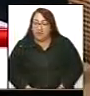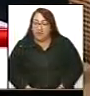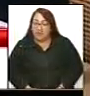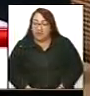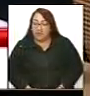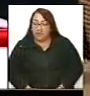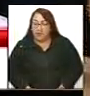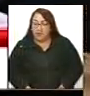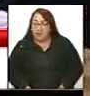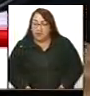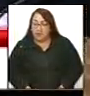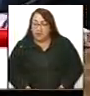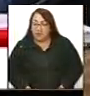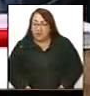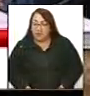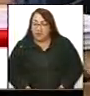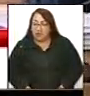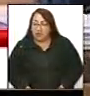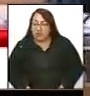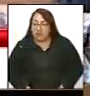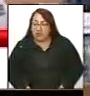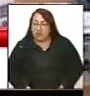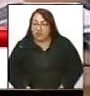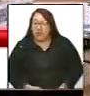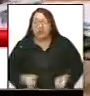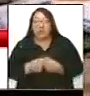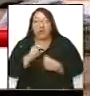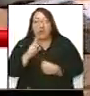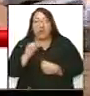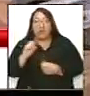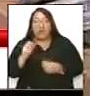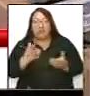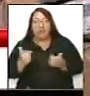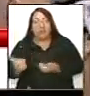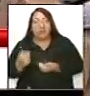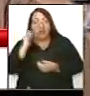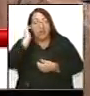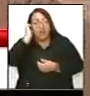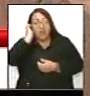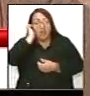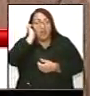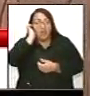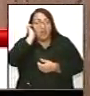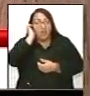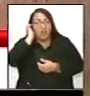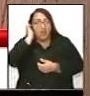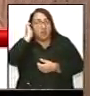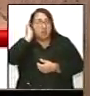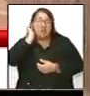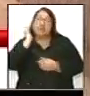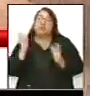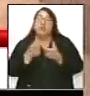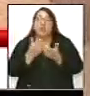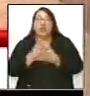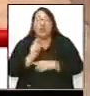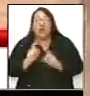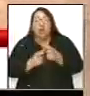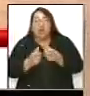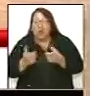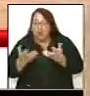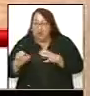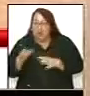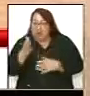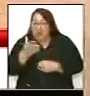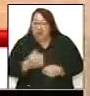el congresista Joaquín Dipas y la congresista Libé Robles. Bienvenidos a la Comisión de Educación. Seguimos en sección pedidos. Si algún señor congresista